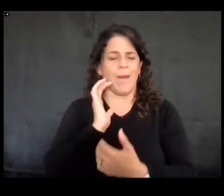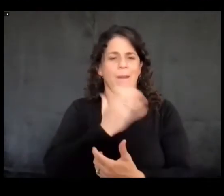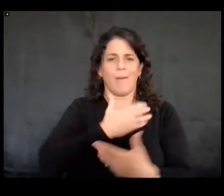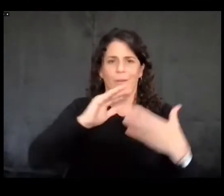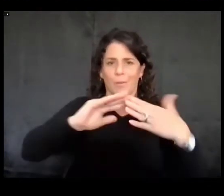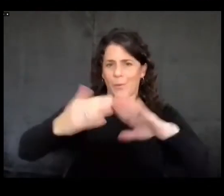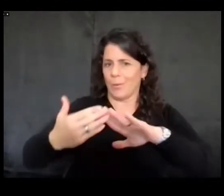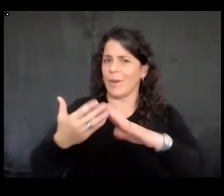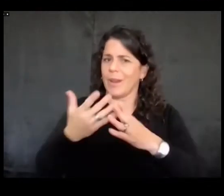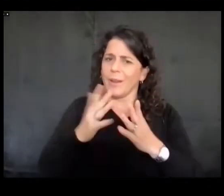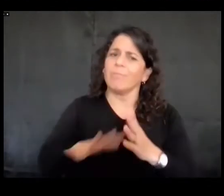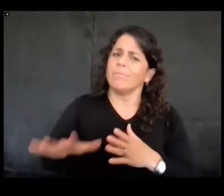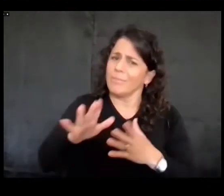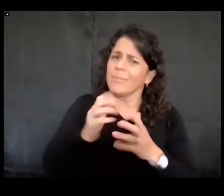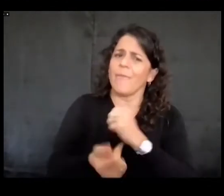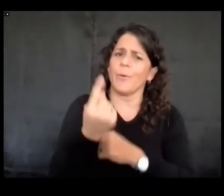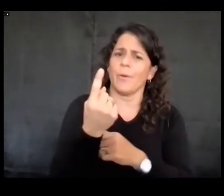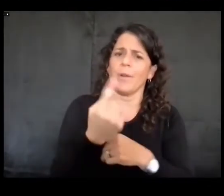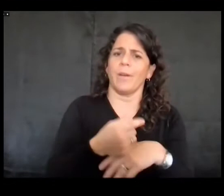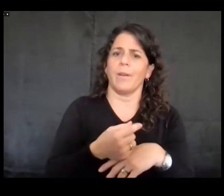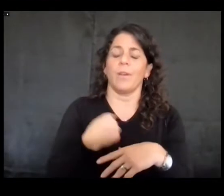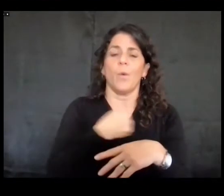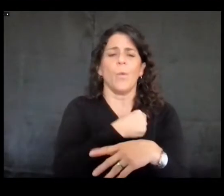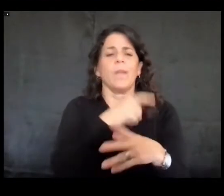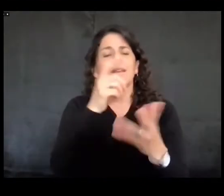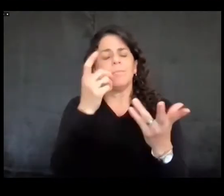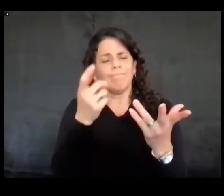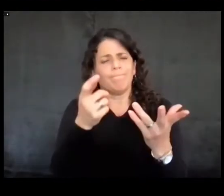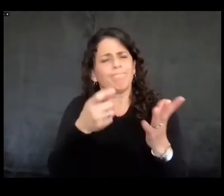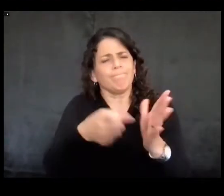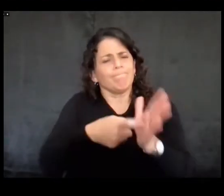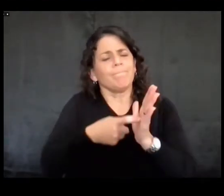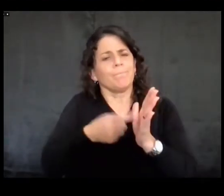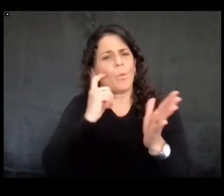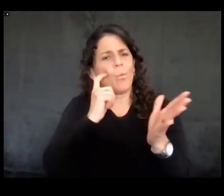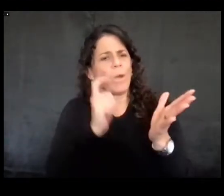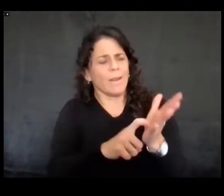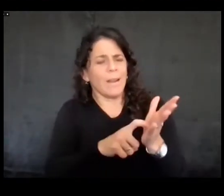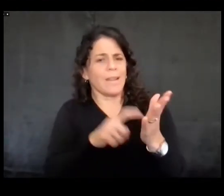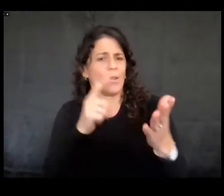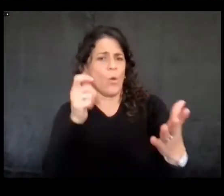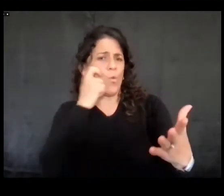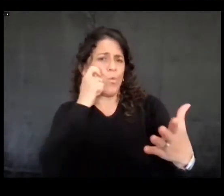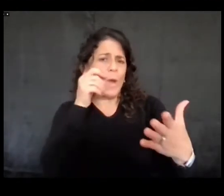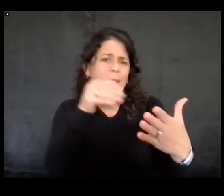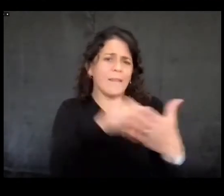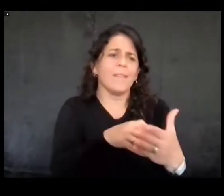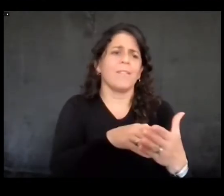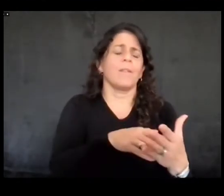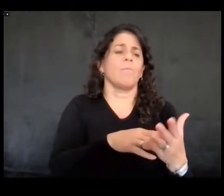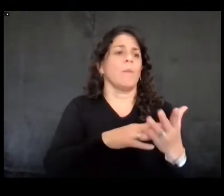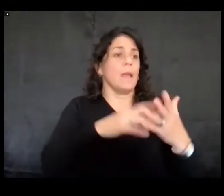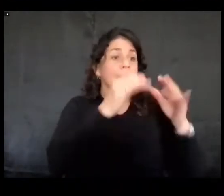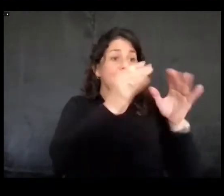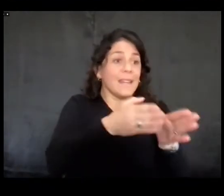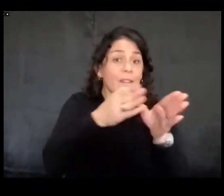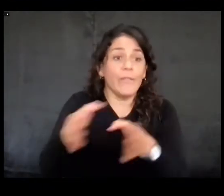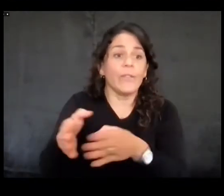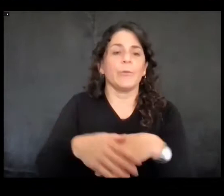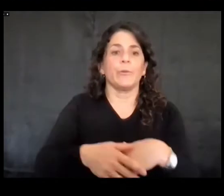de la comunidad conjuntamente debemos reconocer que el racismo ya sea individual institucional